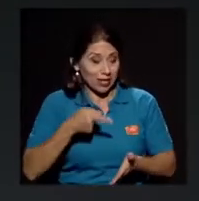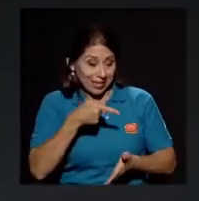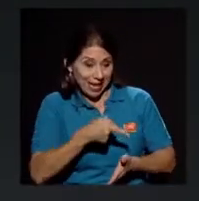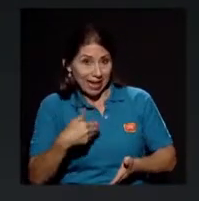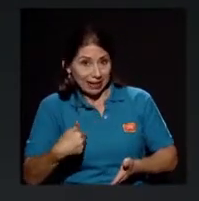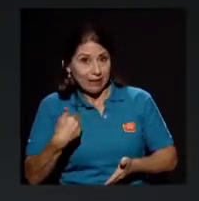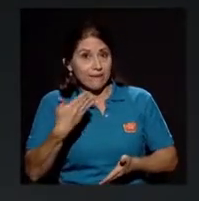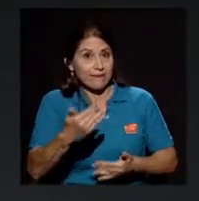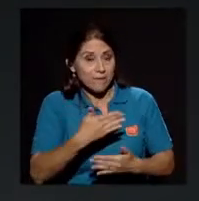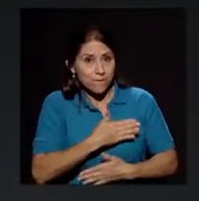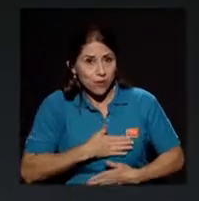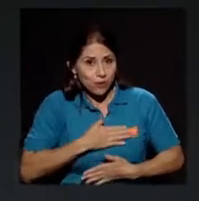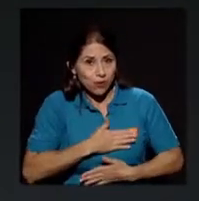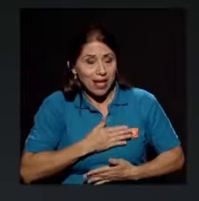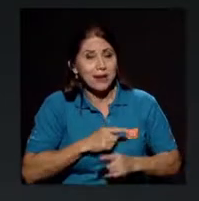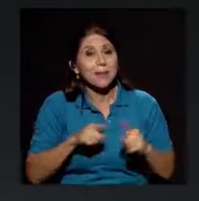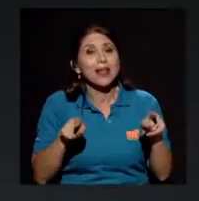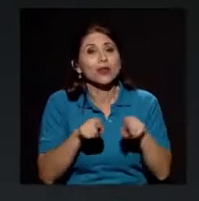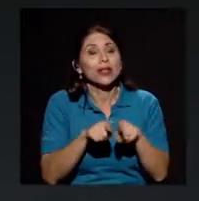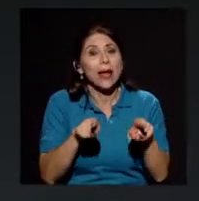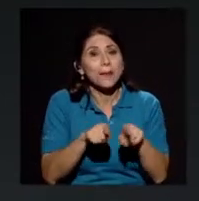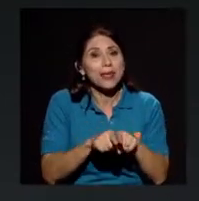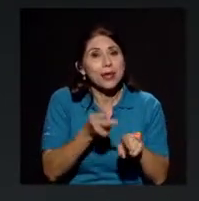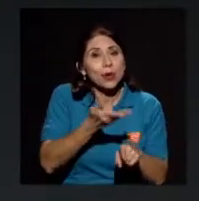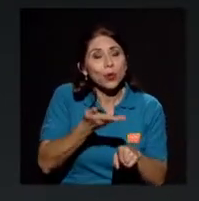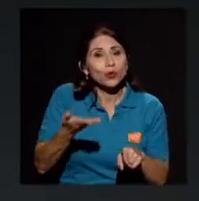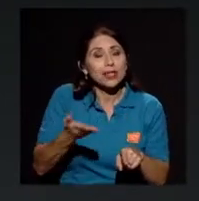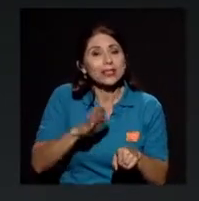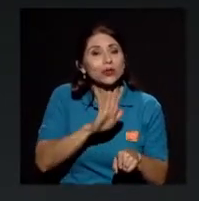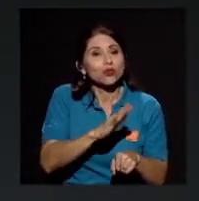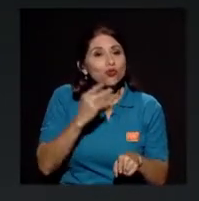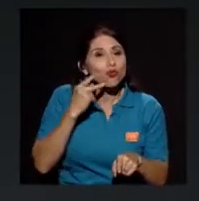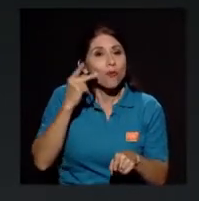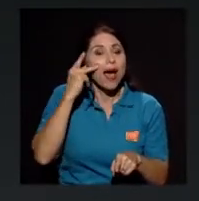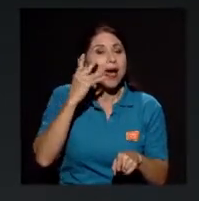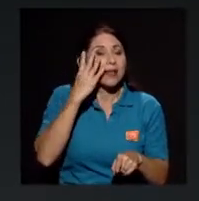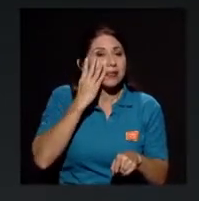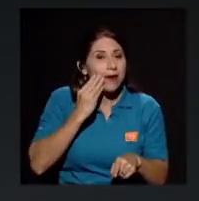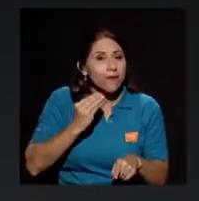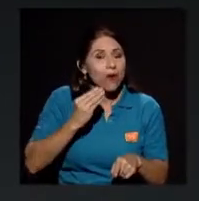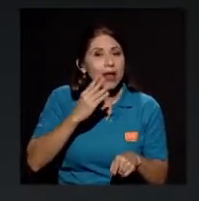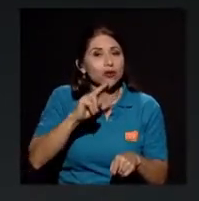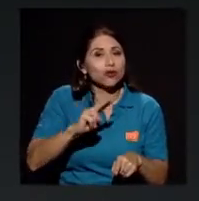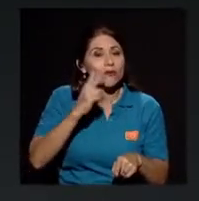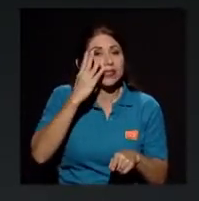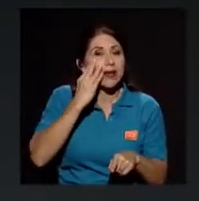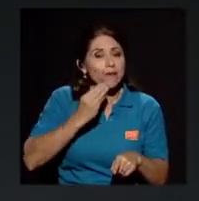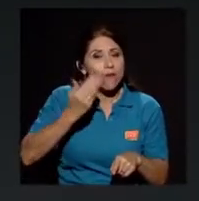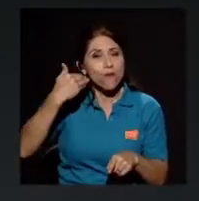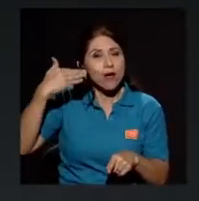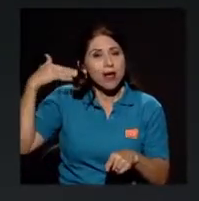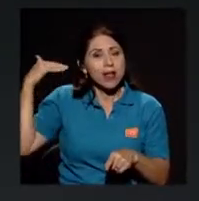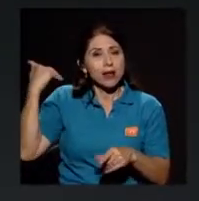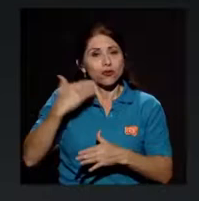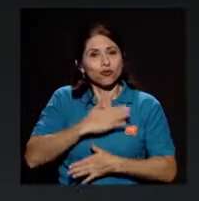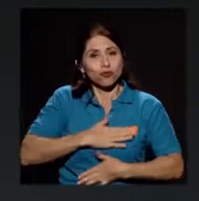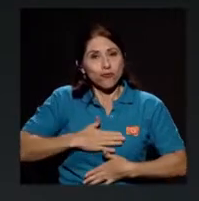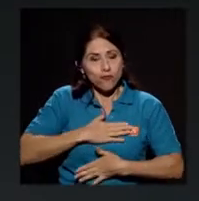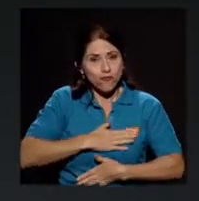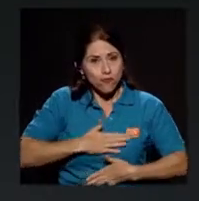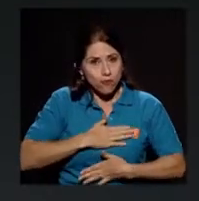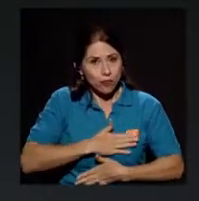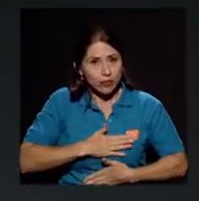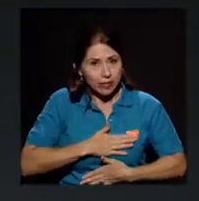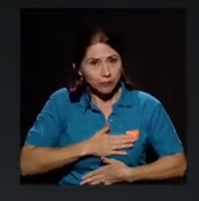pero también de las que sus padres sus abuelos bisabuelos etcétera disfrutaron y ese es una